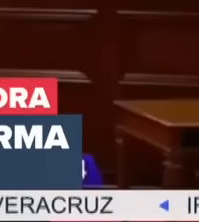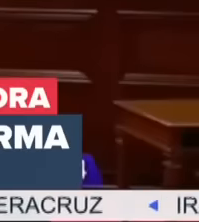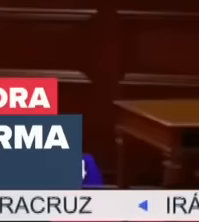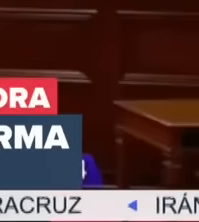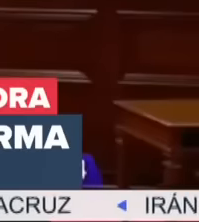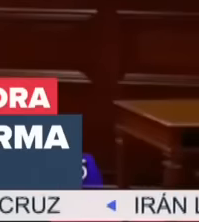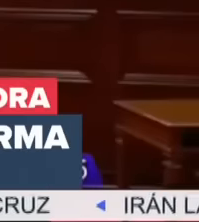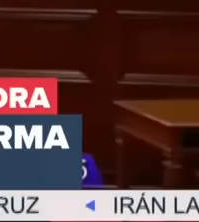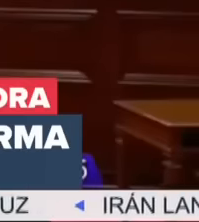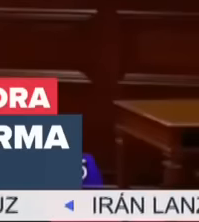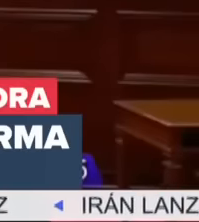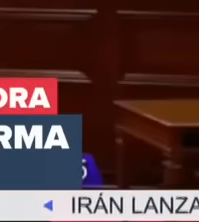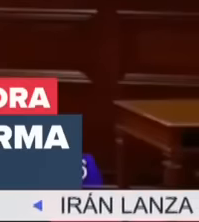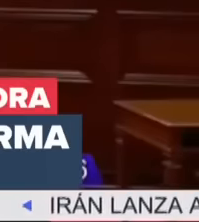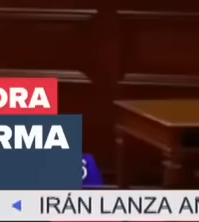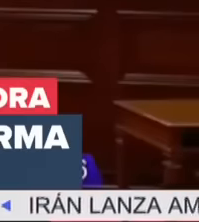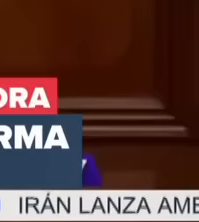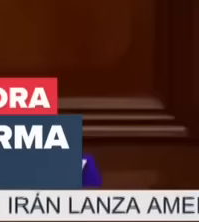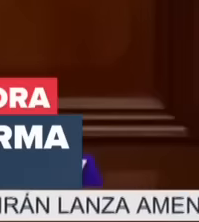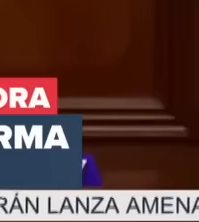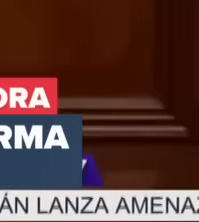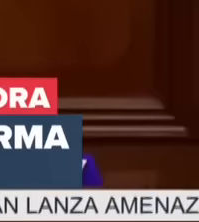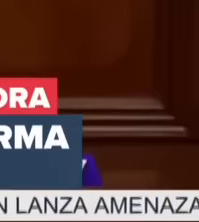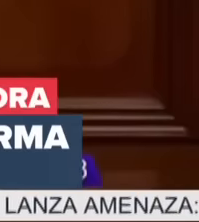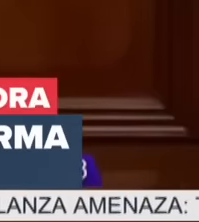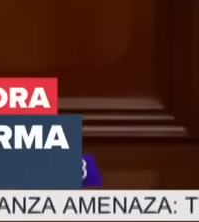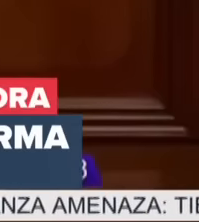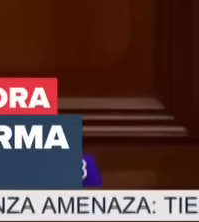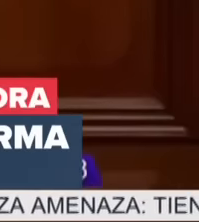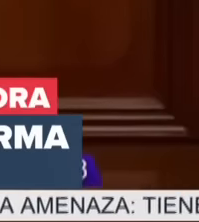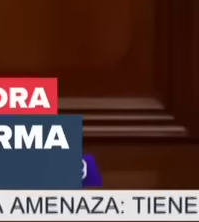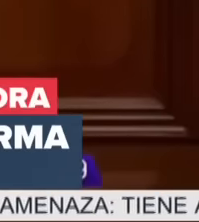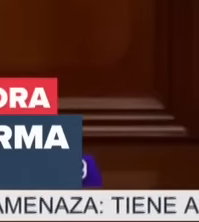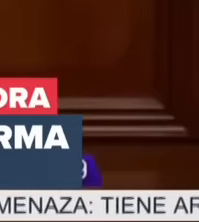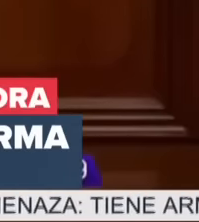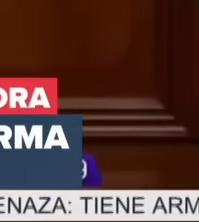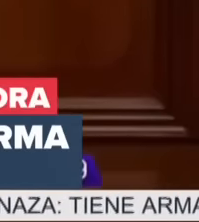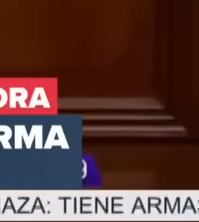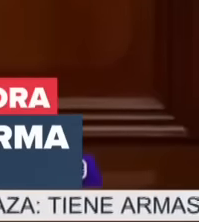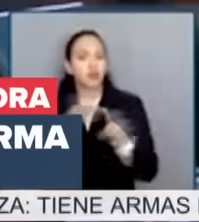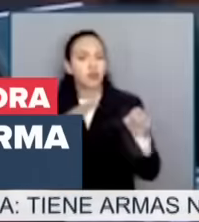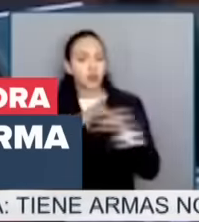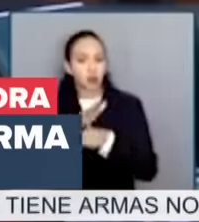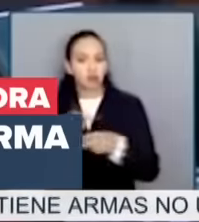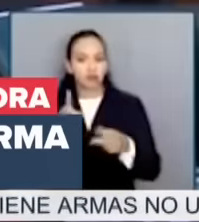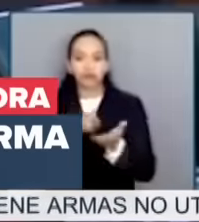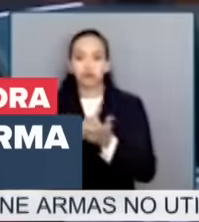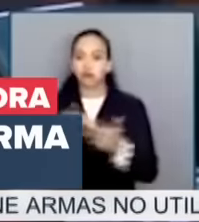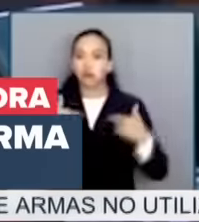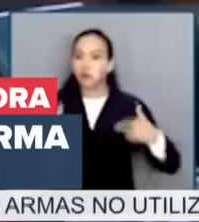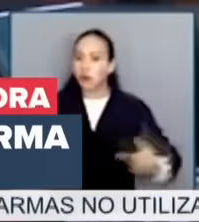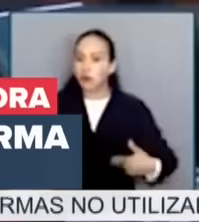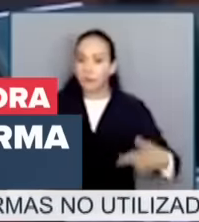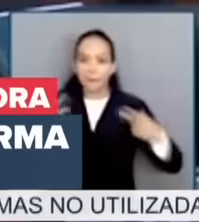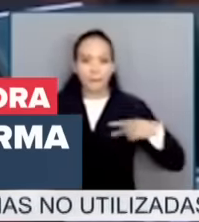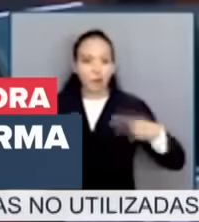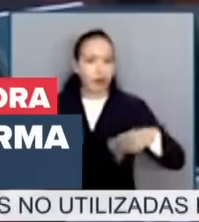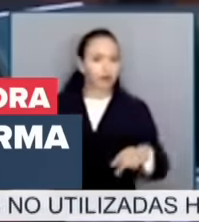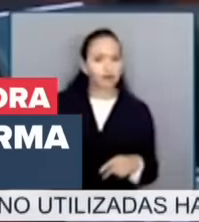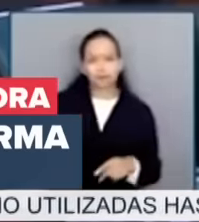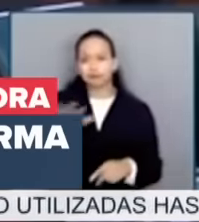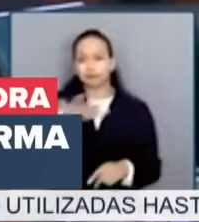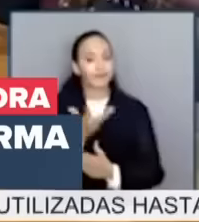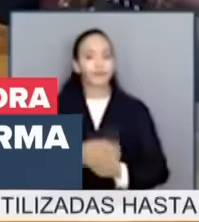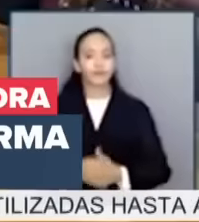Saldívar y algunos de sus ex colaboradores, el ahora integrante de la campaña de la candidata Claudia Sheinbaum